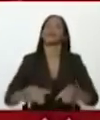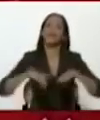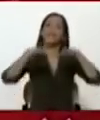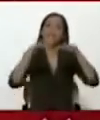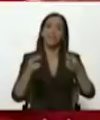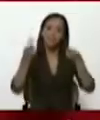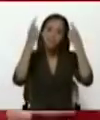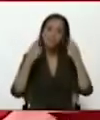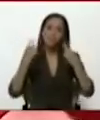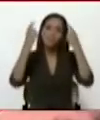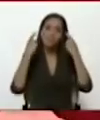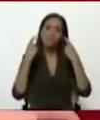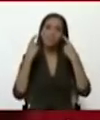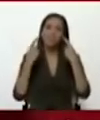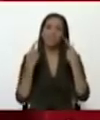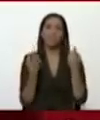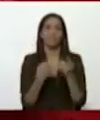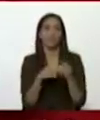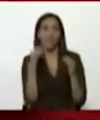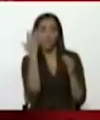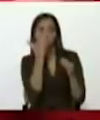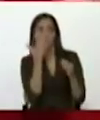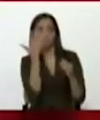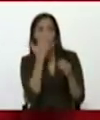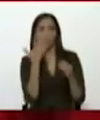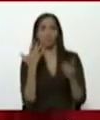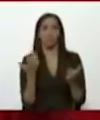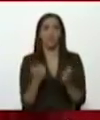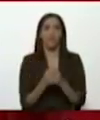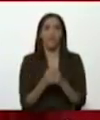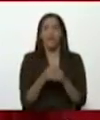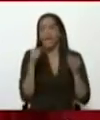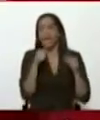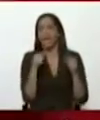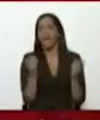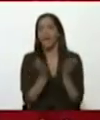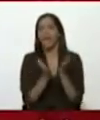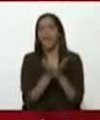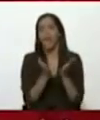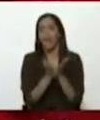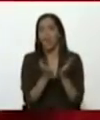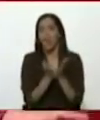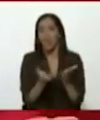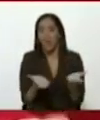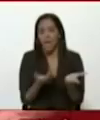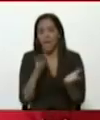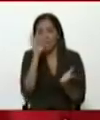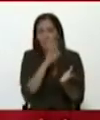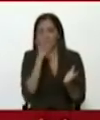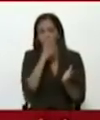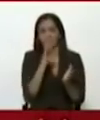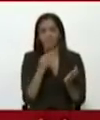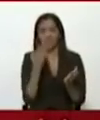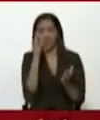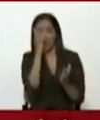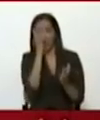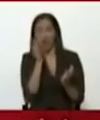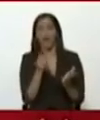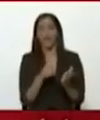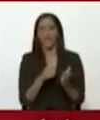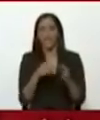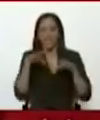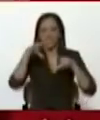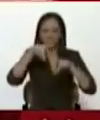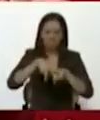formaron en el neoliberalismo. Los famosos gorilas. Pues. Se formaron en la escuela gorila, se formaron en el neoliberalismo. Entonces, está